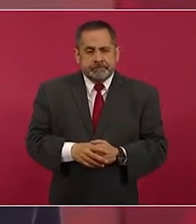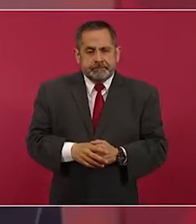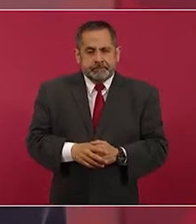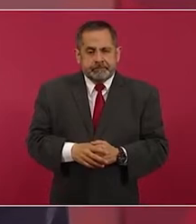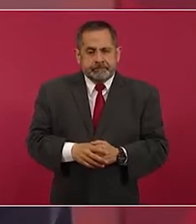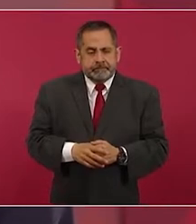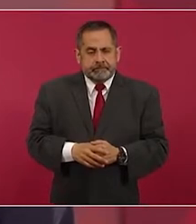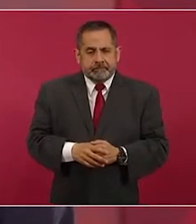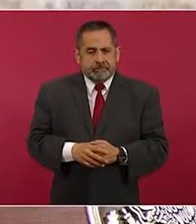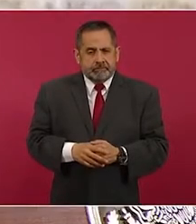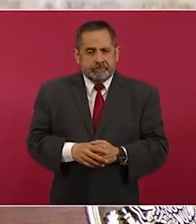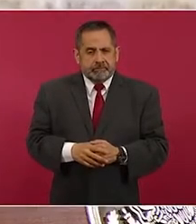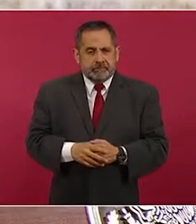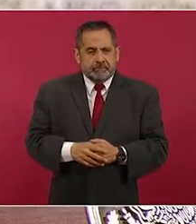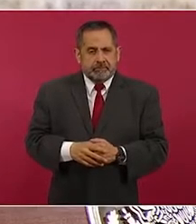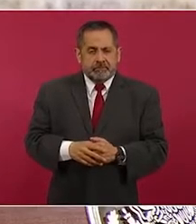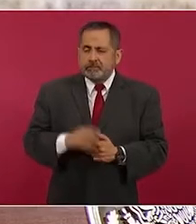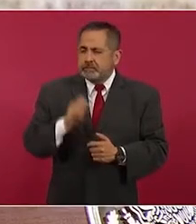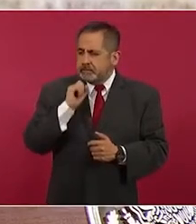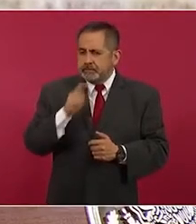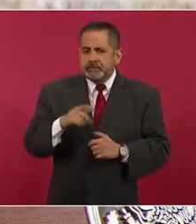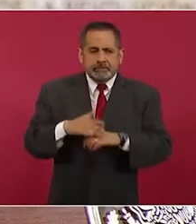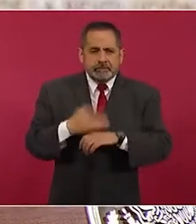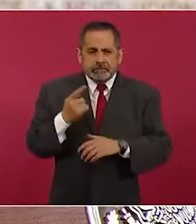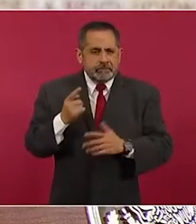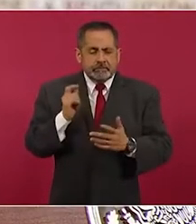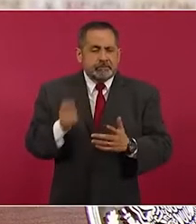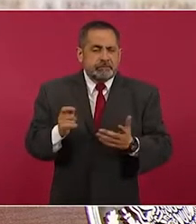y también el por qué